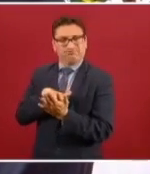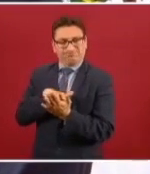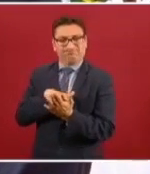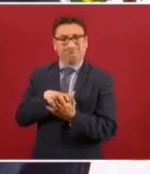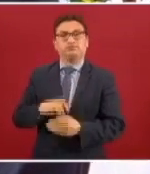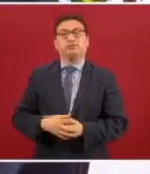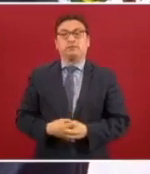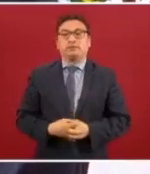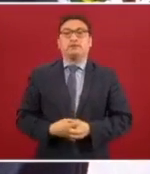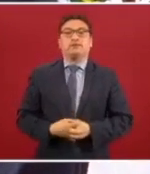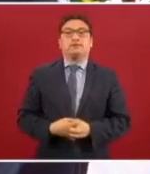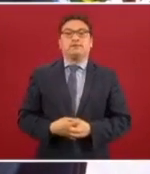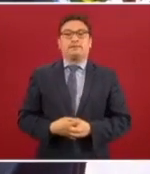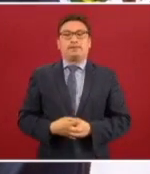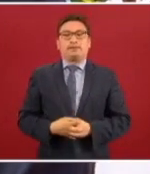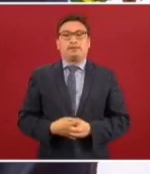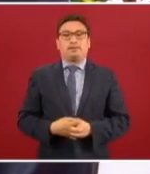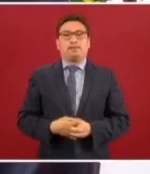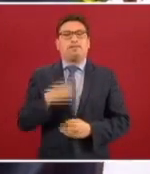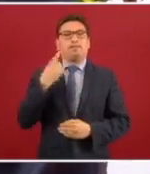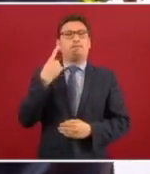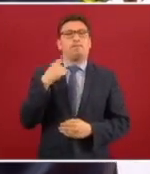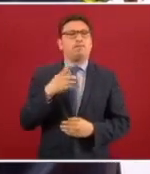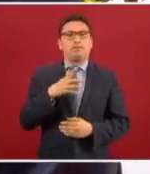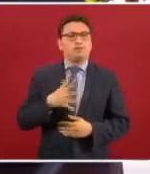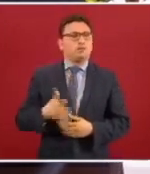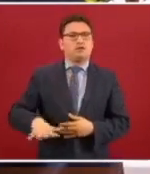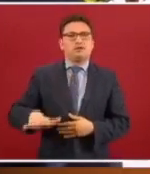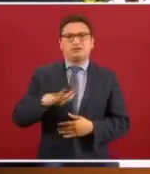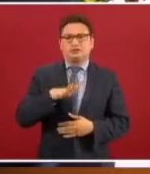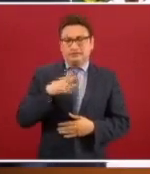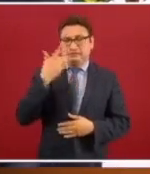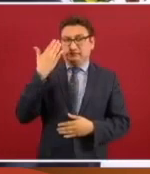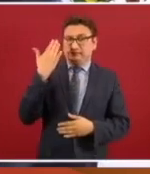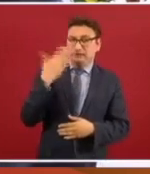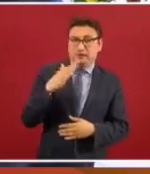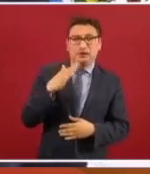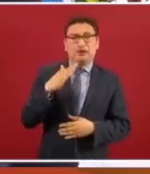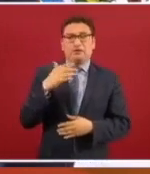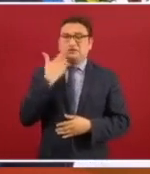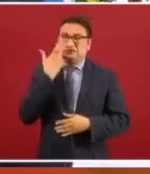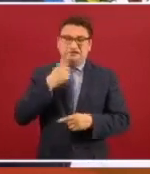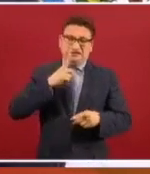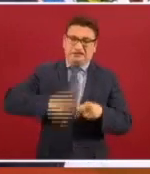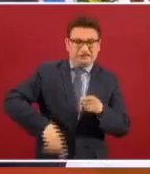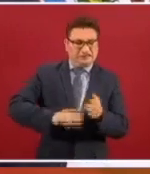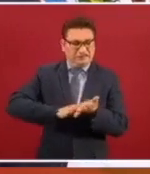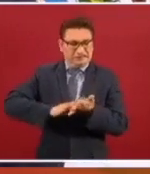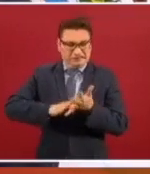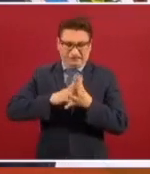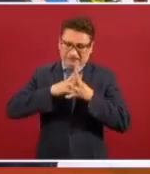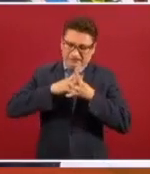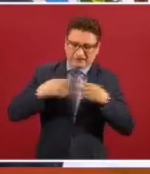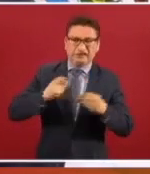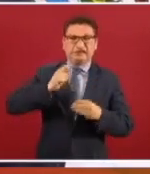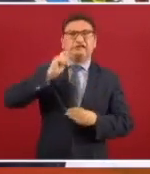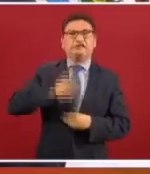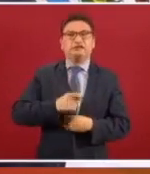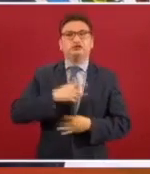terminando de borrar, de desaparecer, de desterrar la